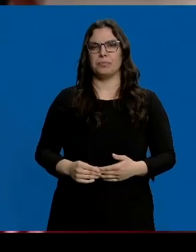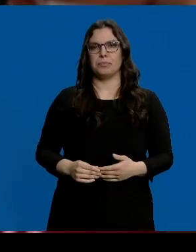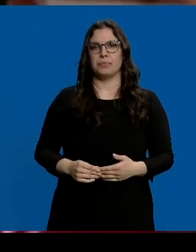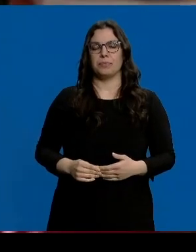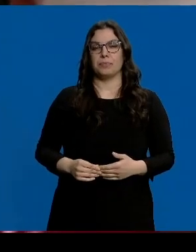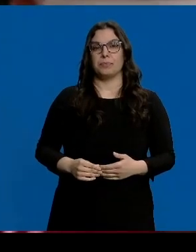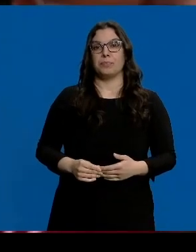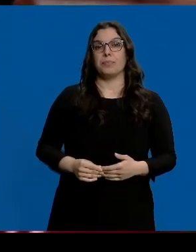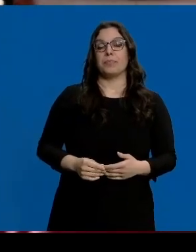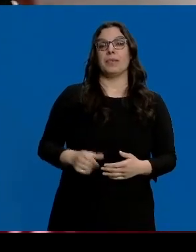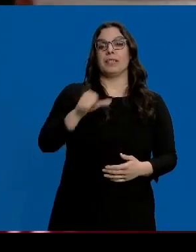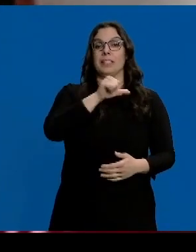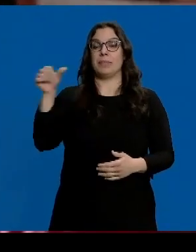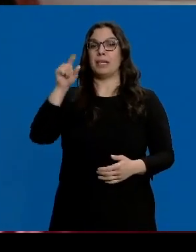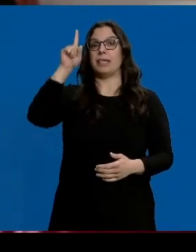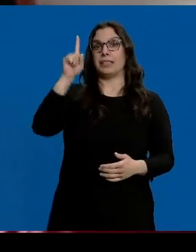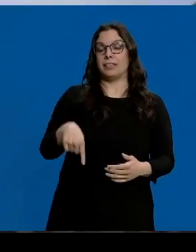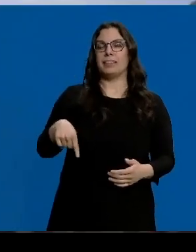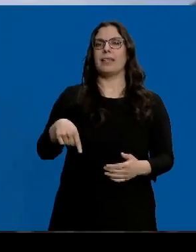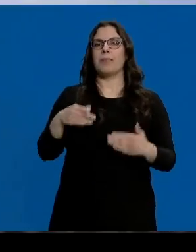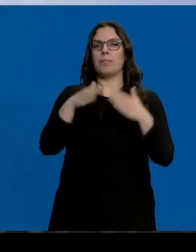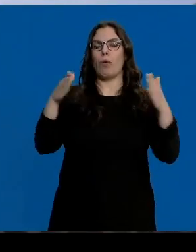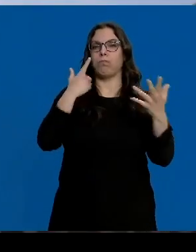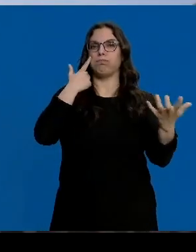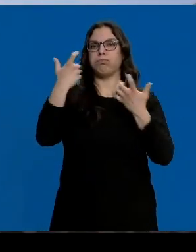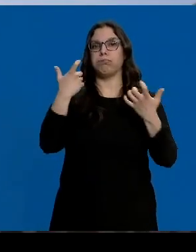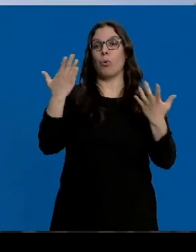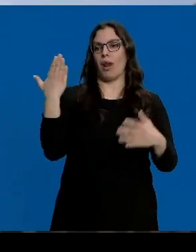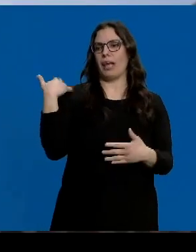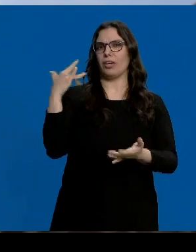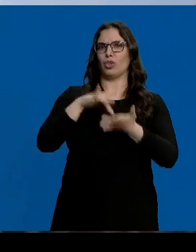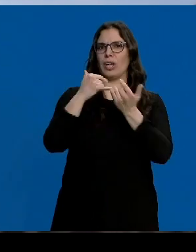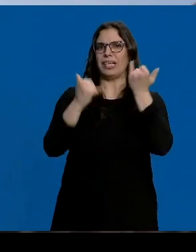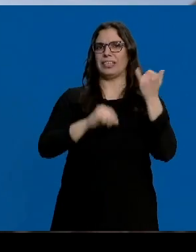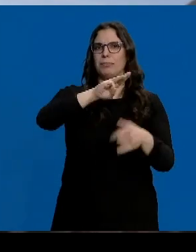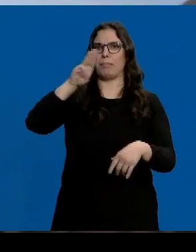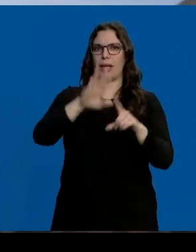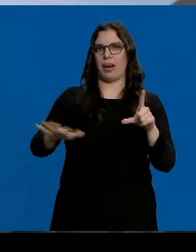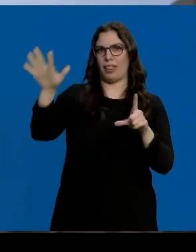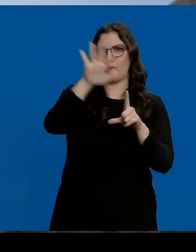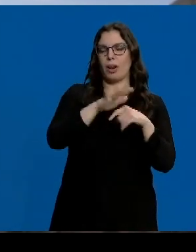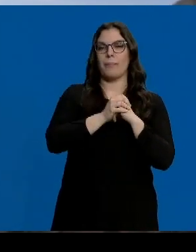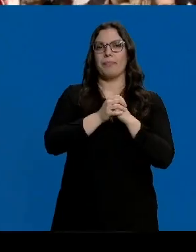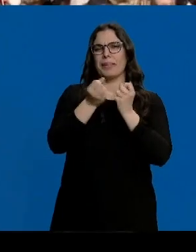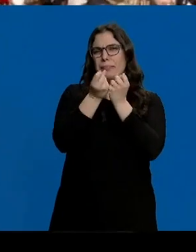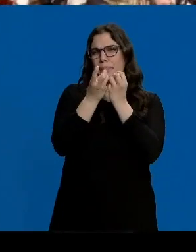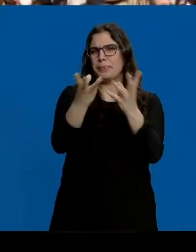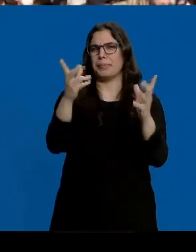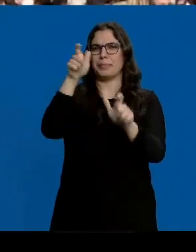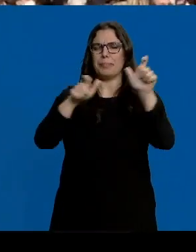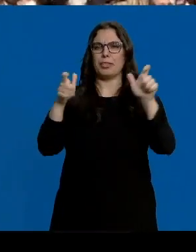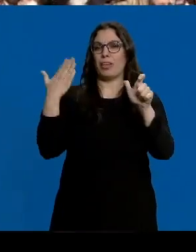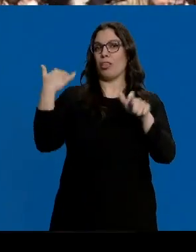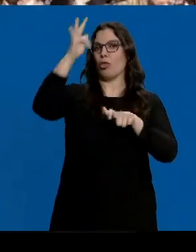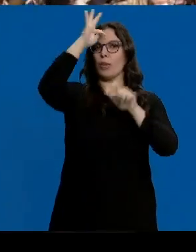Y la semana también comienza hoy con los ecos de la crisis que está viviendo el Partido Popular a nivel nacional. Miles de personas se concentraban